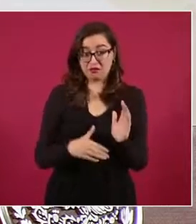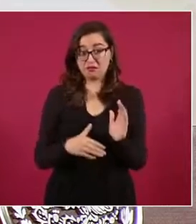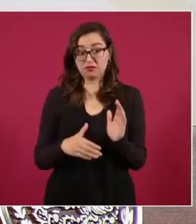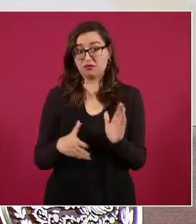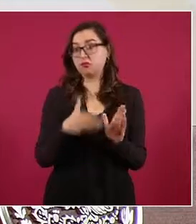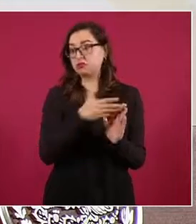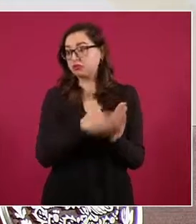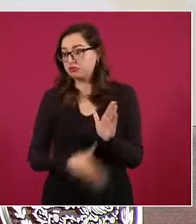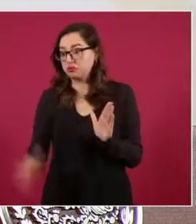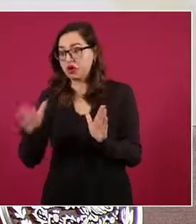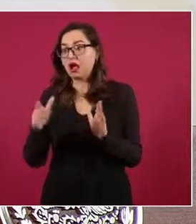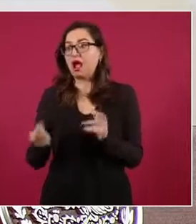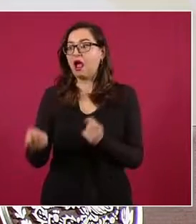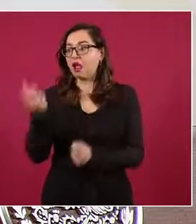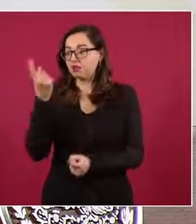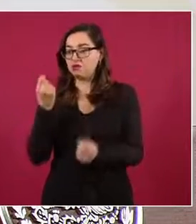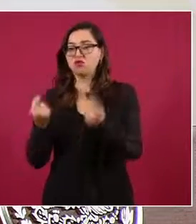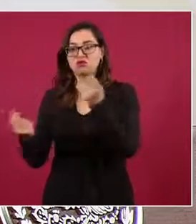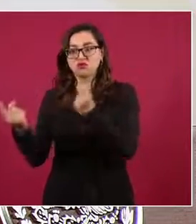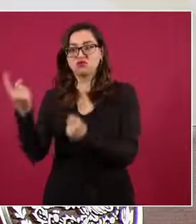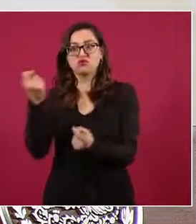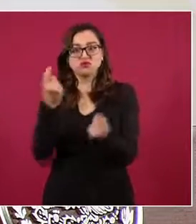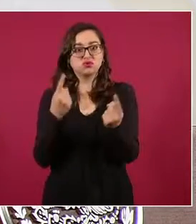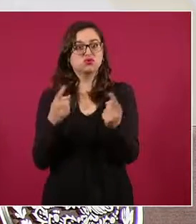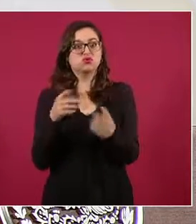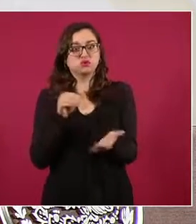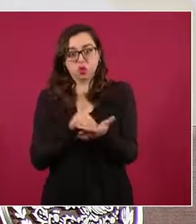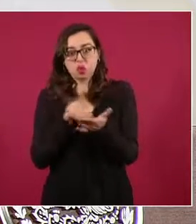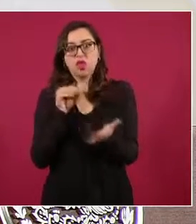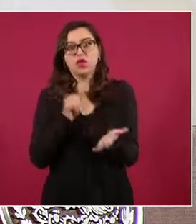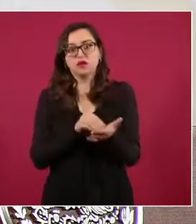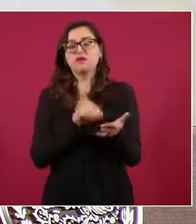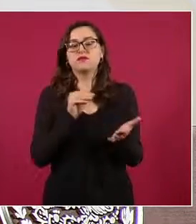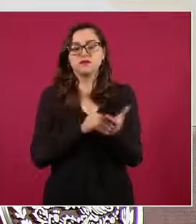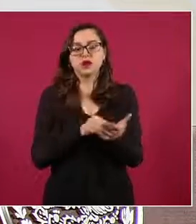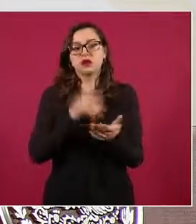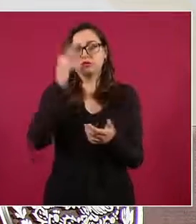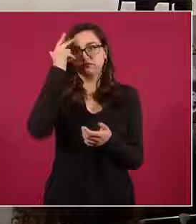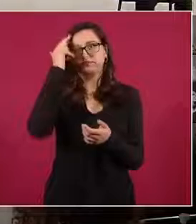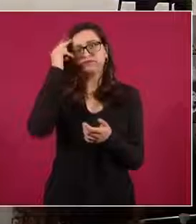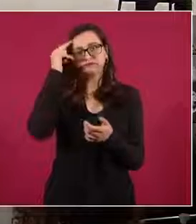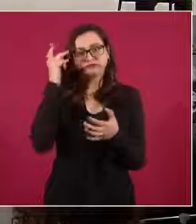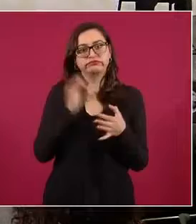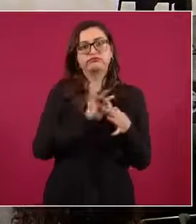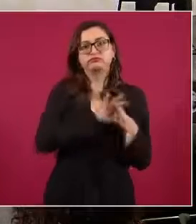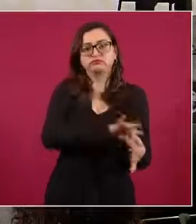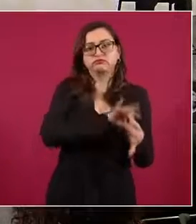se mantiene esa política en algunos casos.